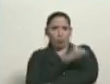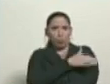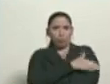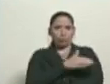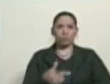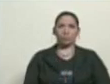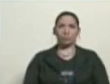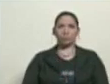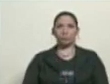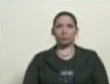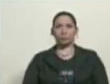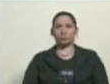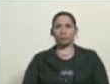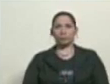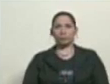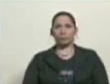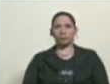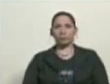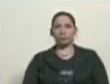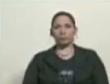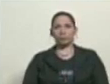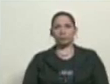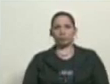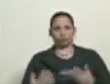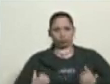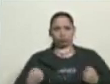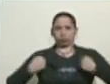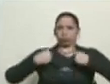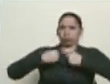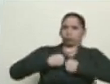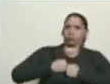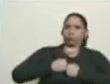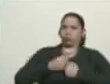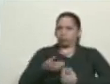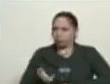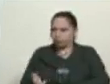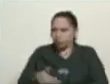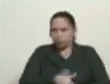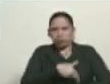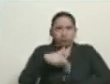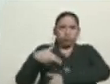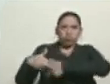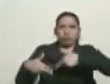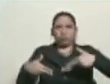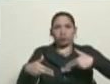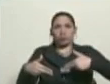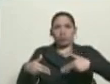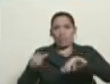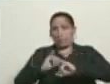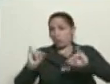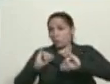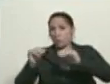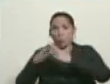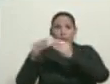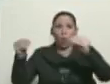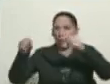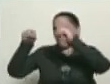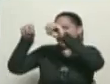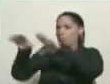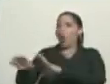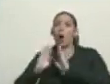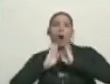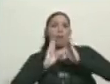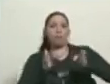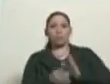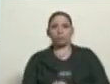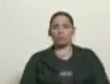de uniformados con armas Ya casi todos han abandonado el distribuidor y se han